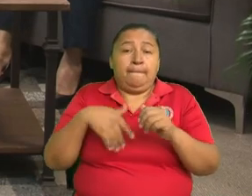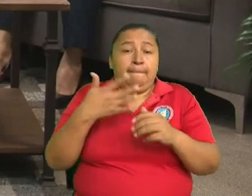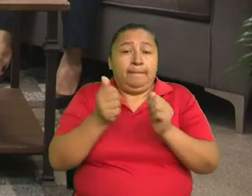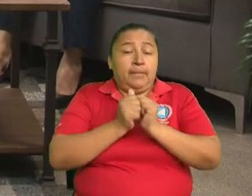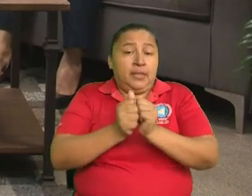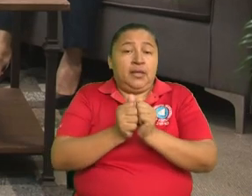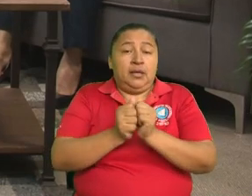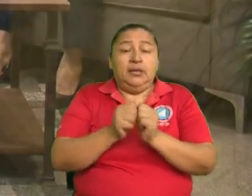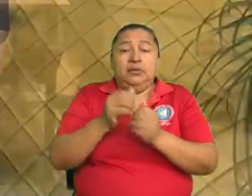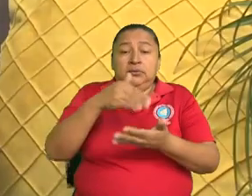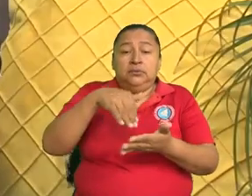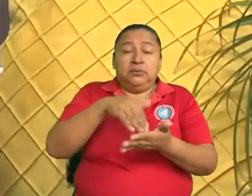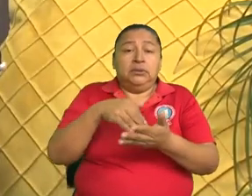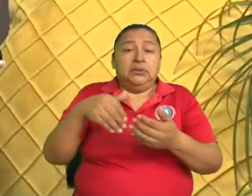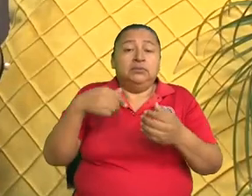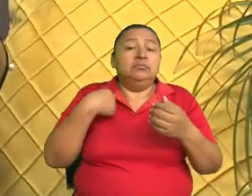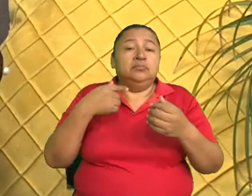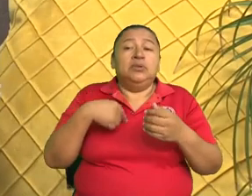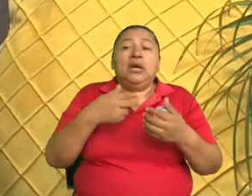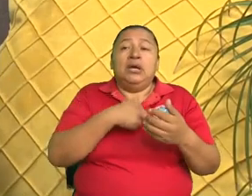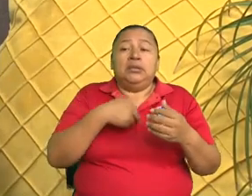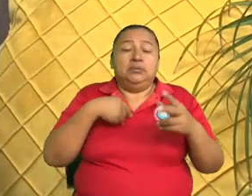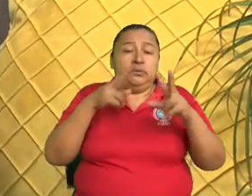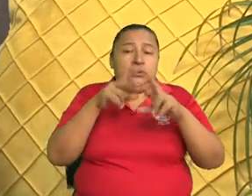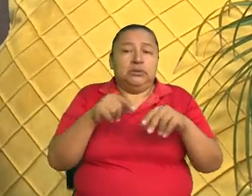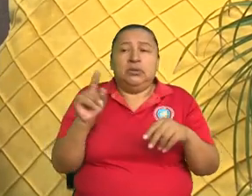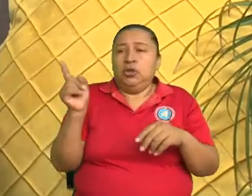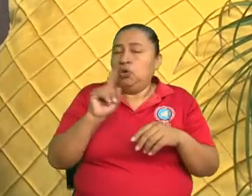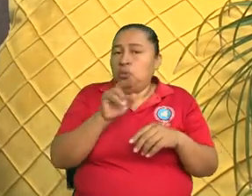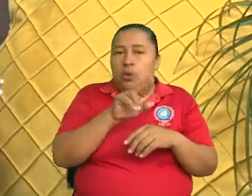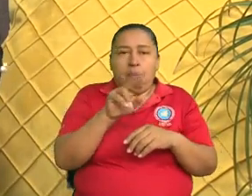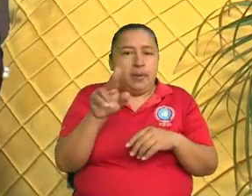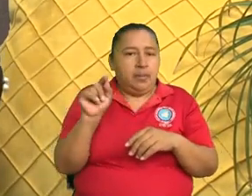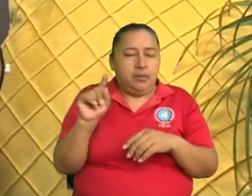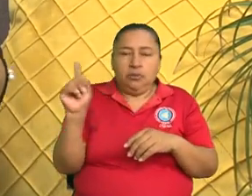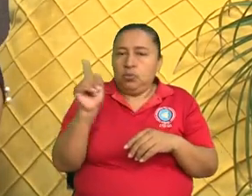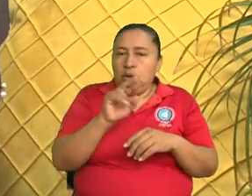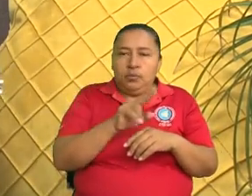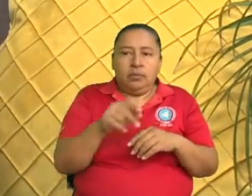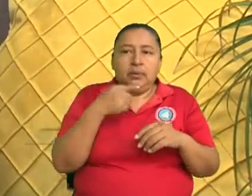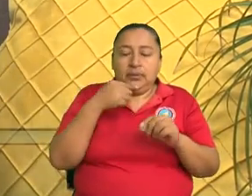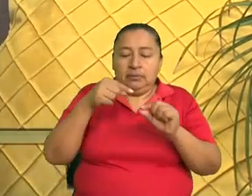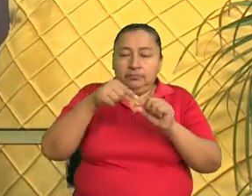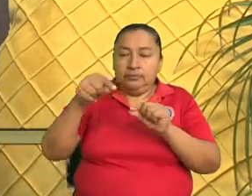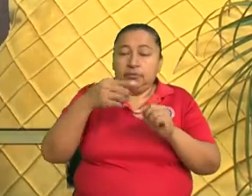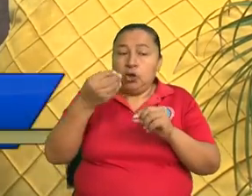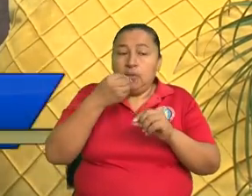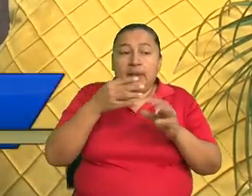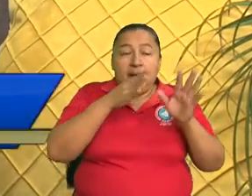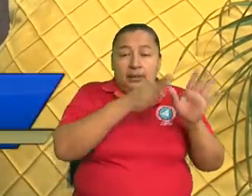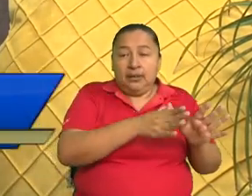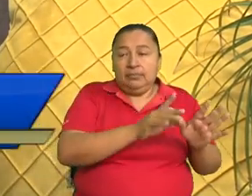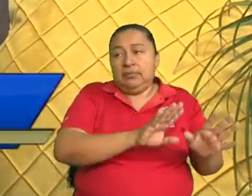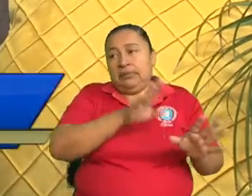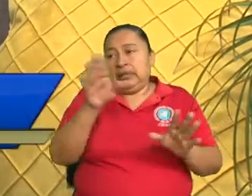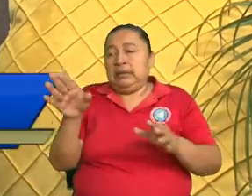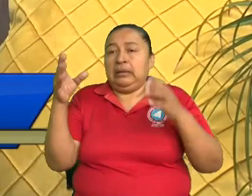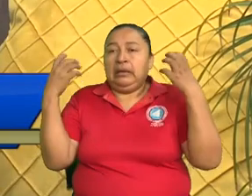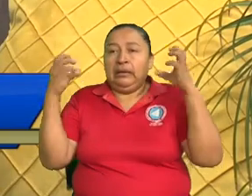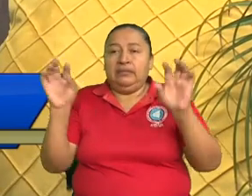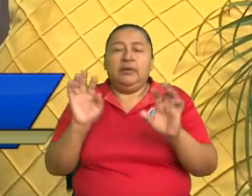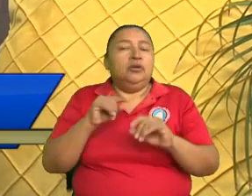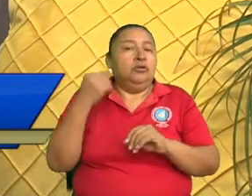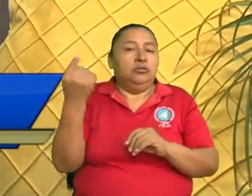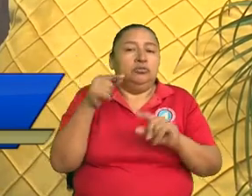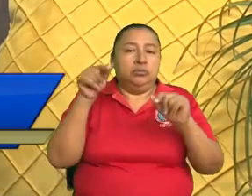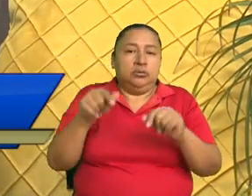y los compañeros de la sede central también, que hacemos análisis, pues no es lo mismo distribución de merienda en el Pacífico que en la Costa Caribe. Ya claro. Solo